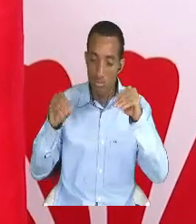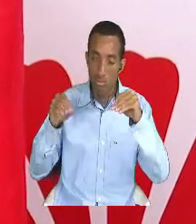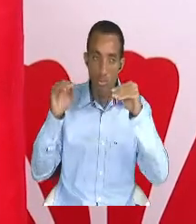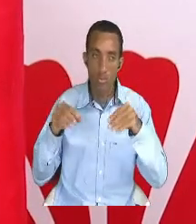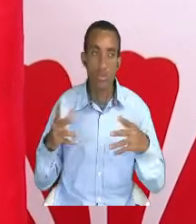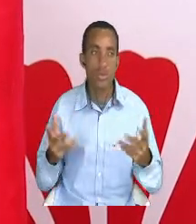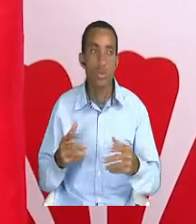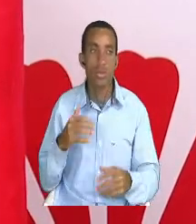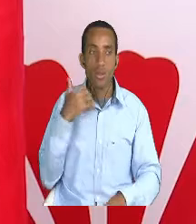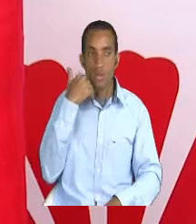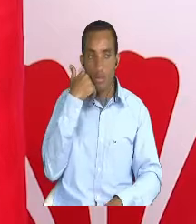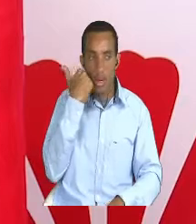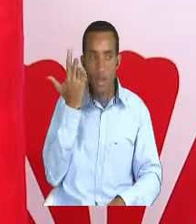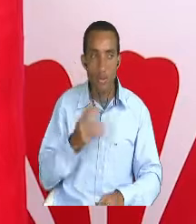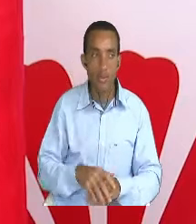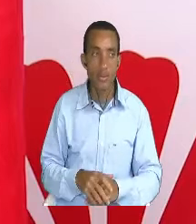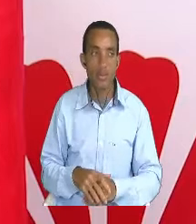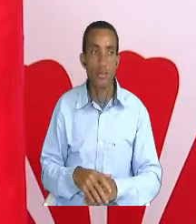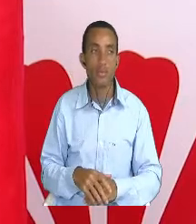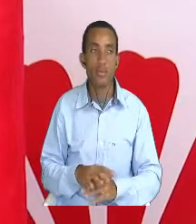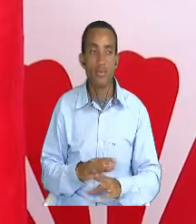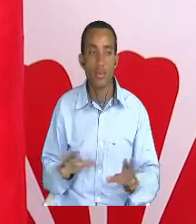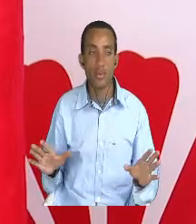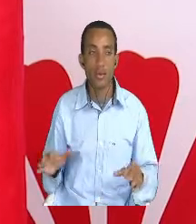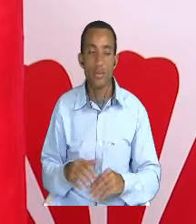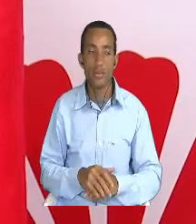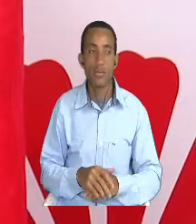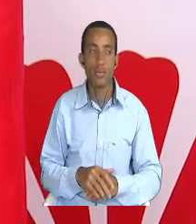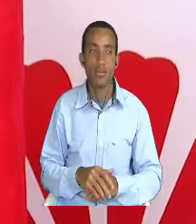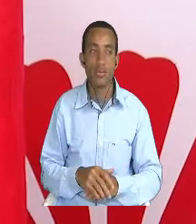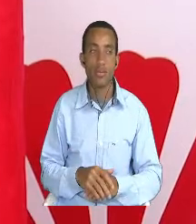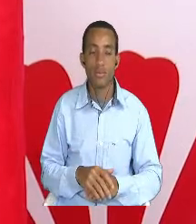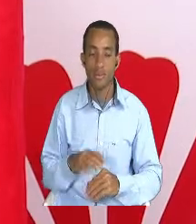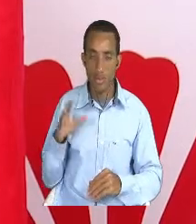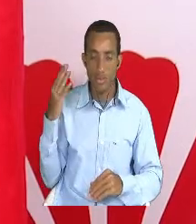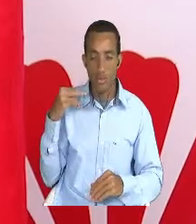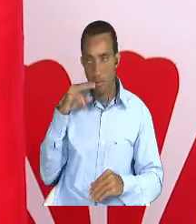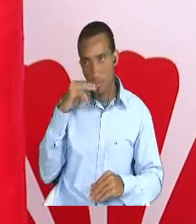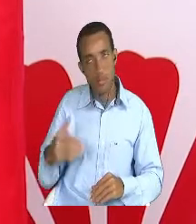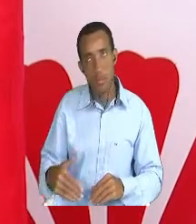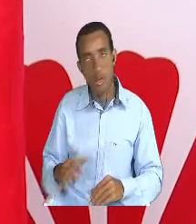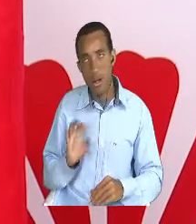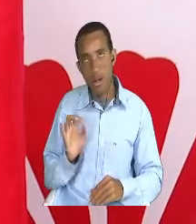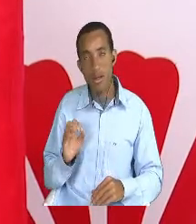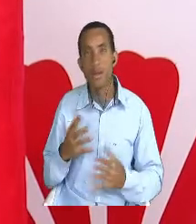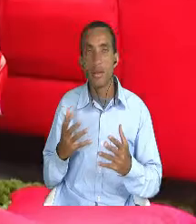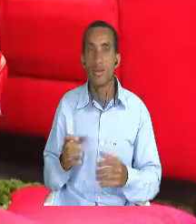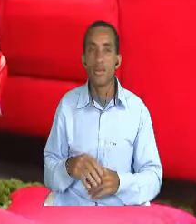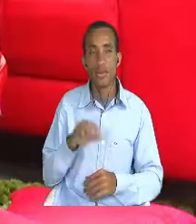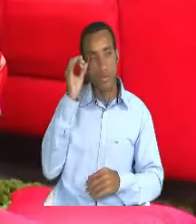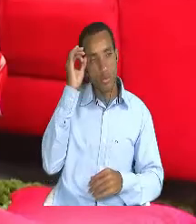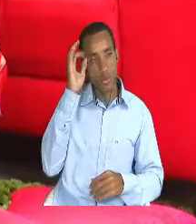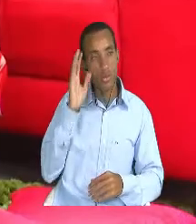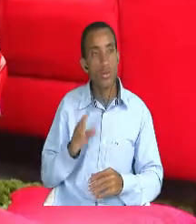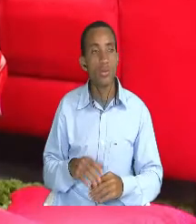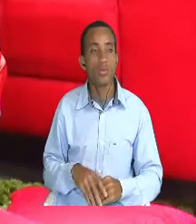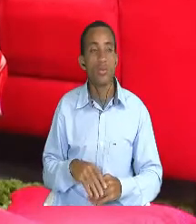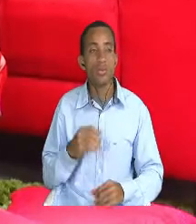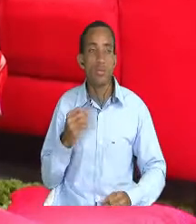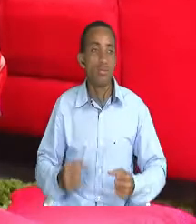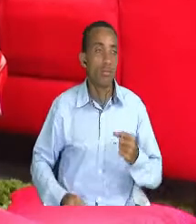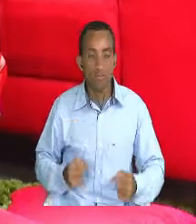los adultos que no exploramos esa fase en nuestra niñez, pero que de pronto decimos, oiga, y qué tal que yo sirva para correr, y qué tal